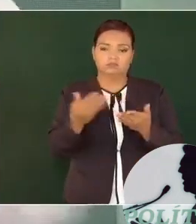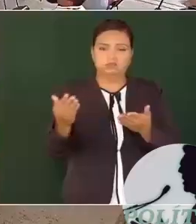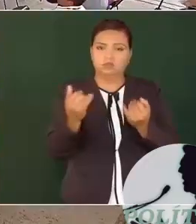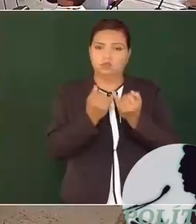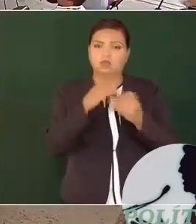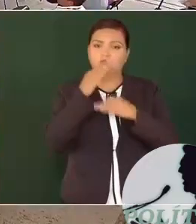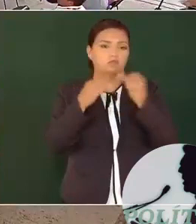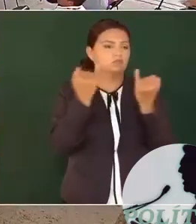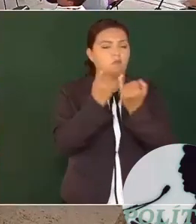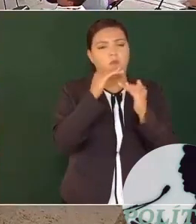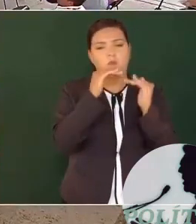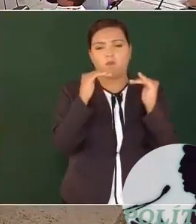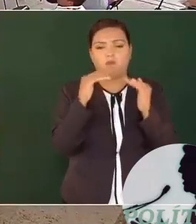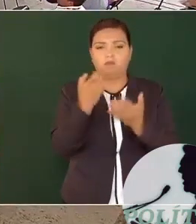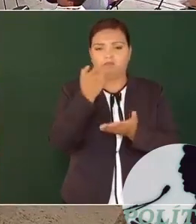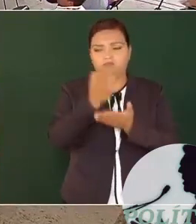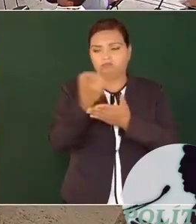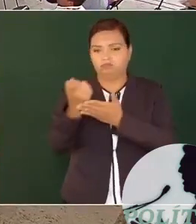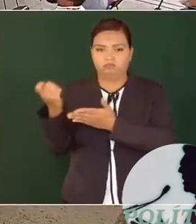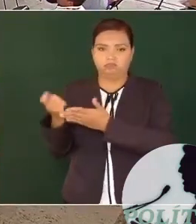que les toque parejo.